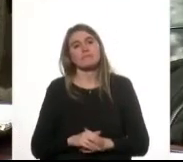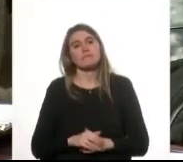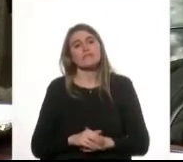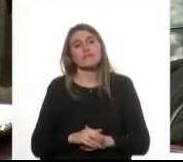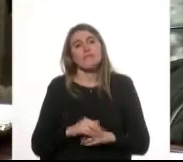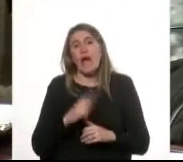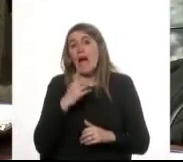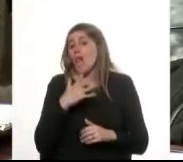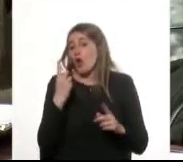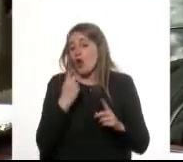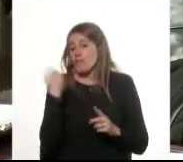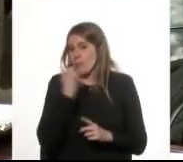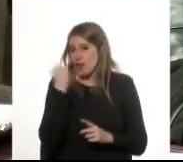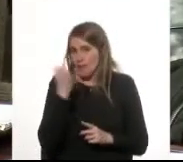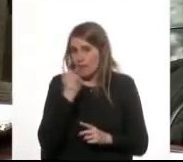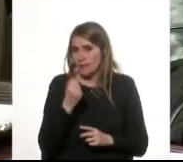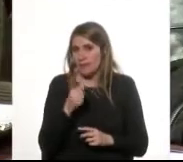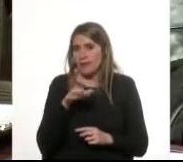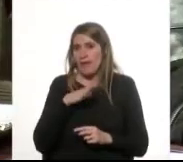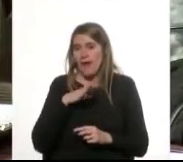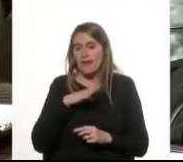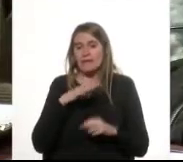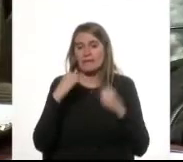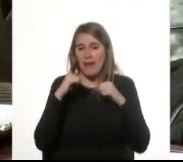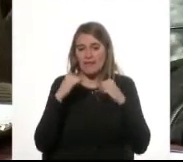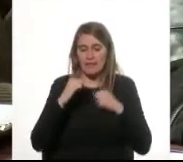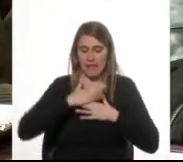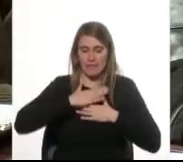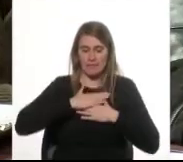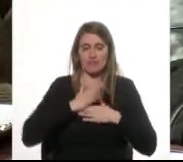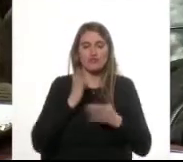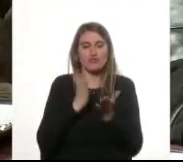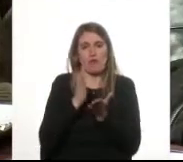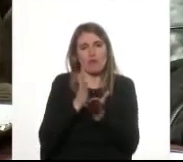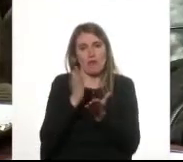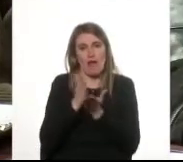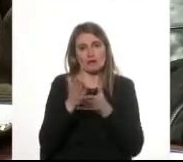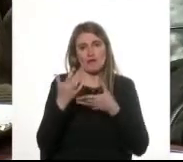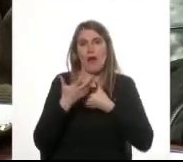Nos dio una razón para practicar una solidaridad concreta,